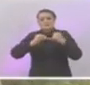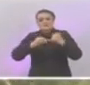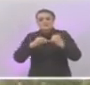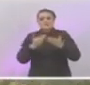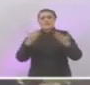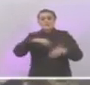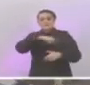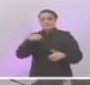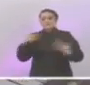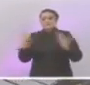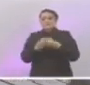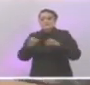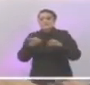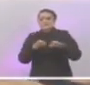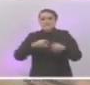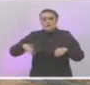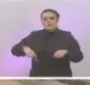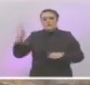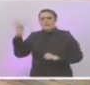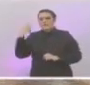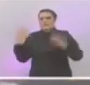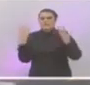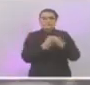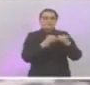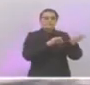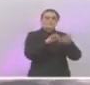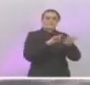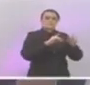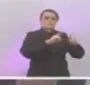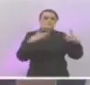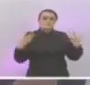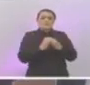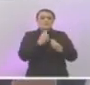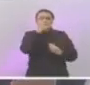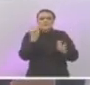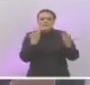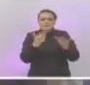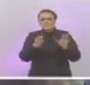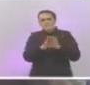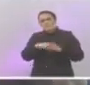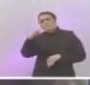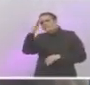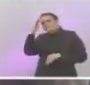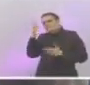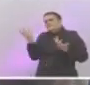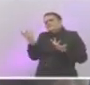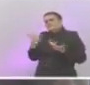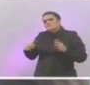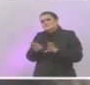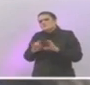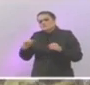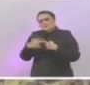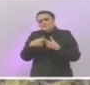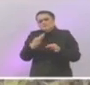Estamos trabajando con el gobierno federal y con las organizaciones de productores para diseñar medidas específicas que